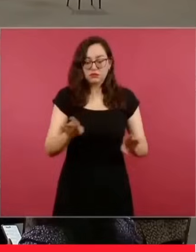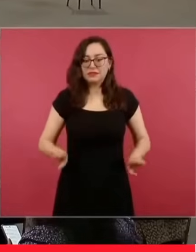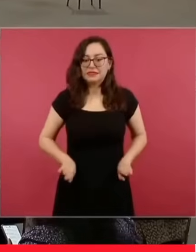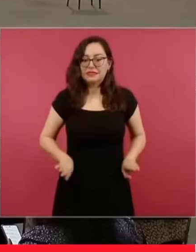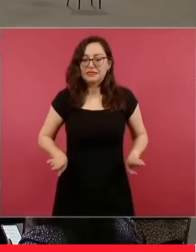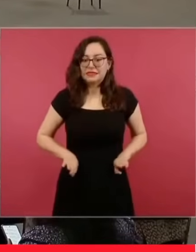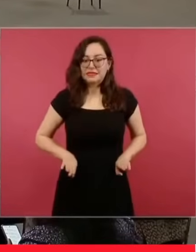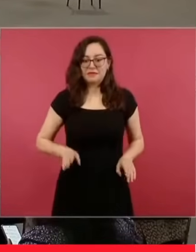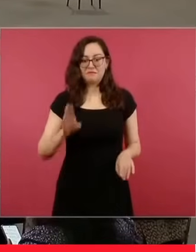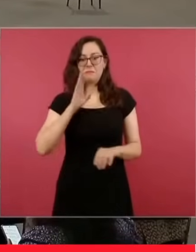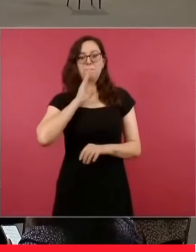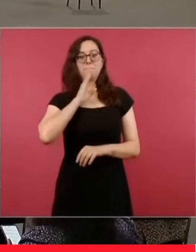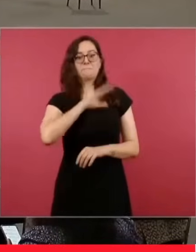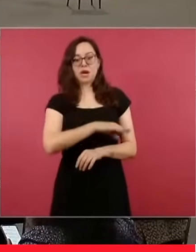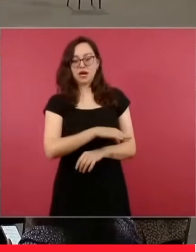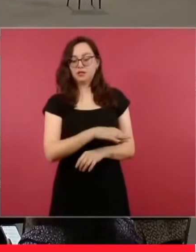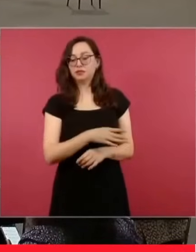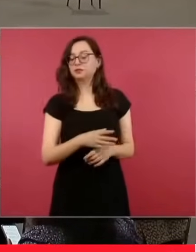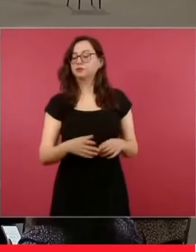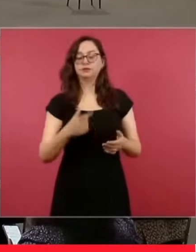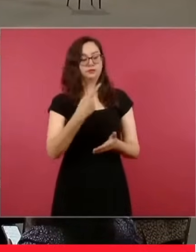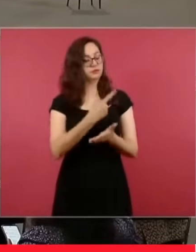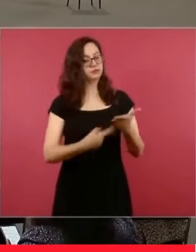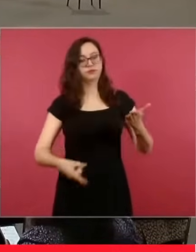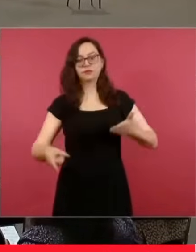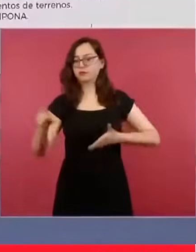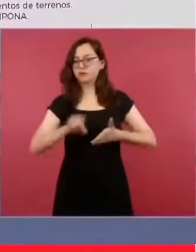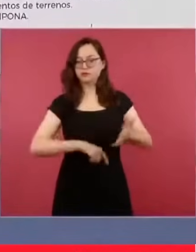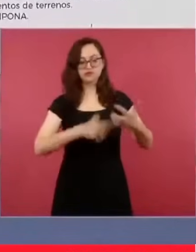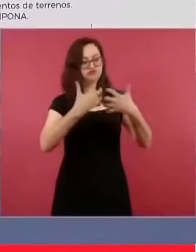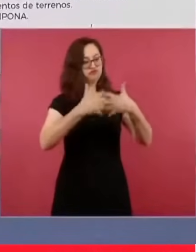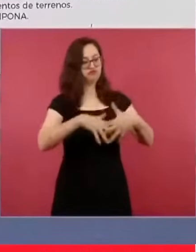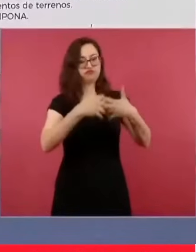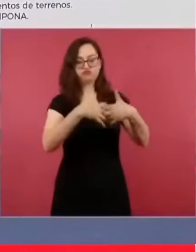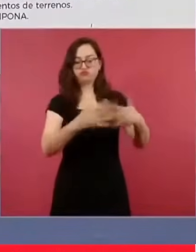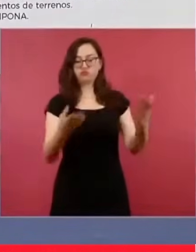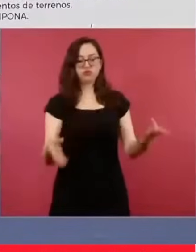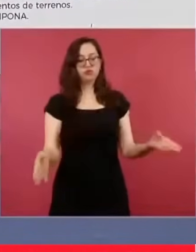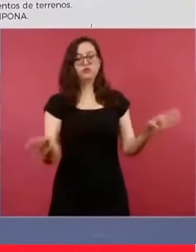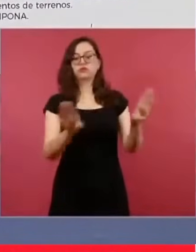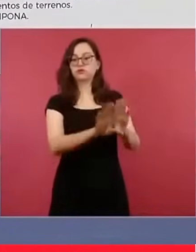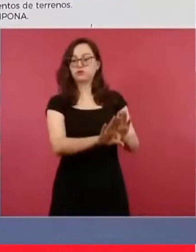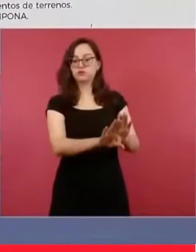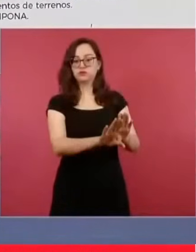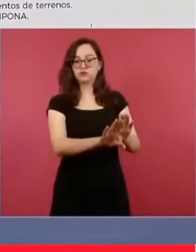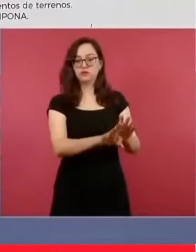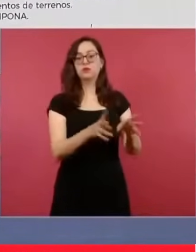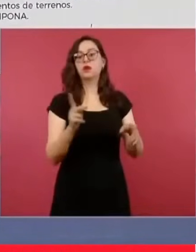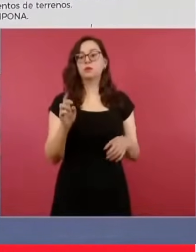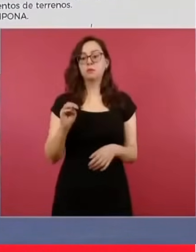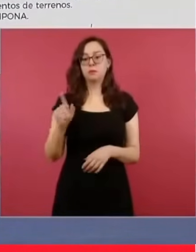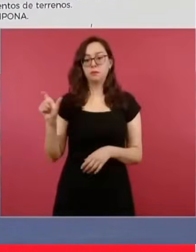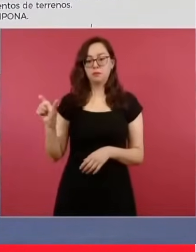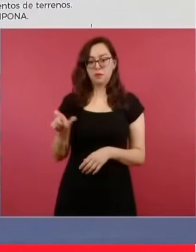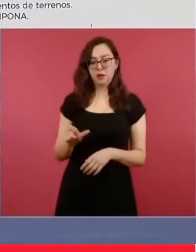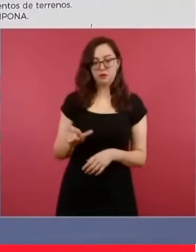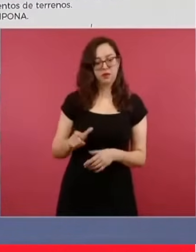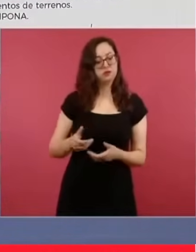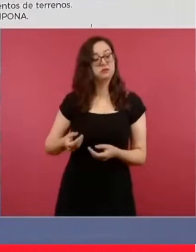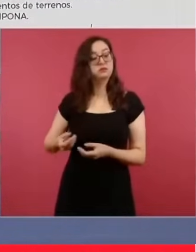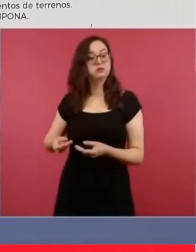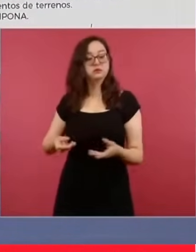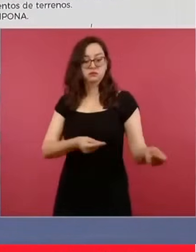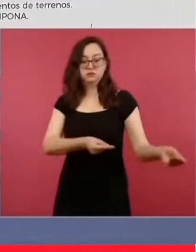comportamiento, se suspende el gas, se para la planta y esto da posibilidades a que Pemex renegocie el